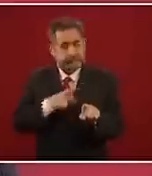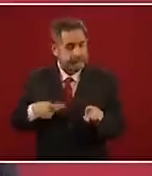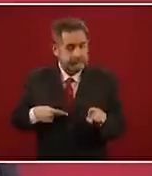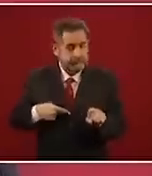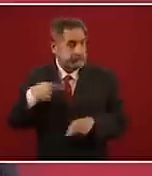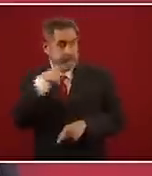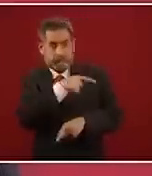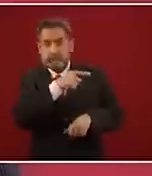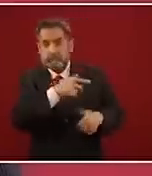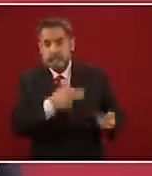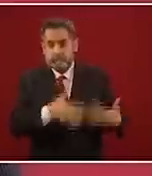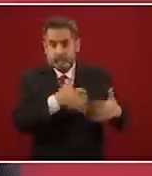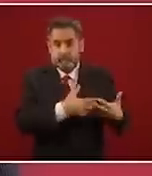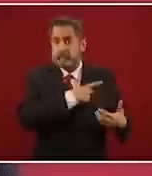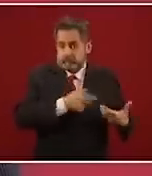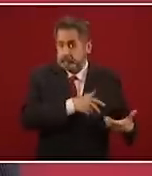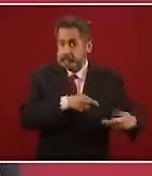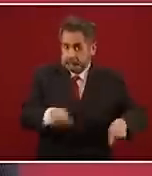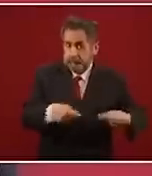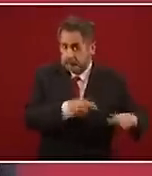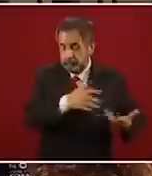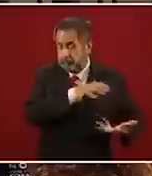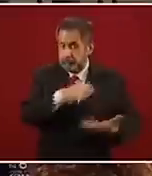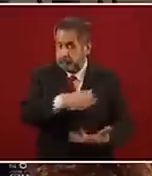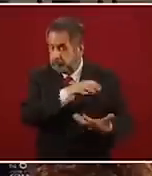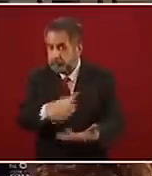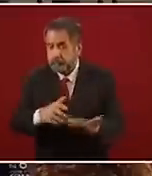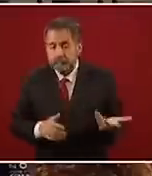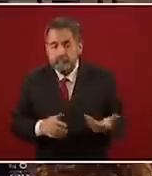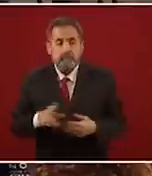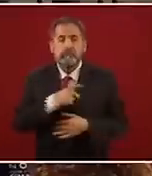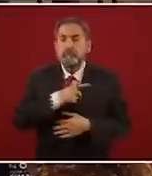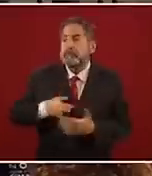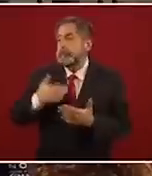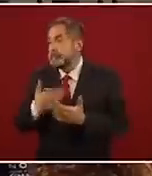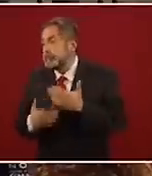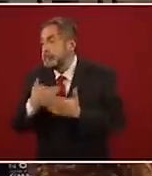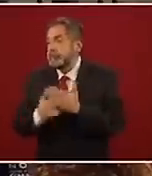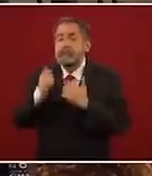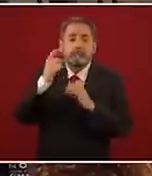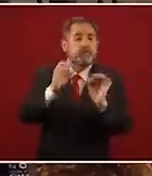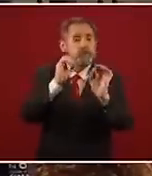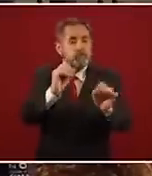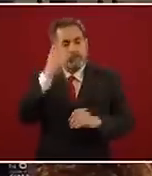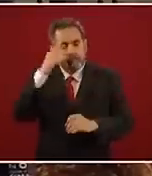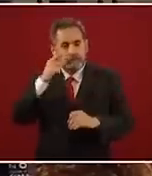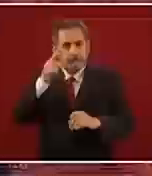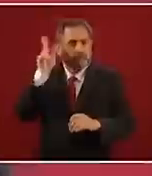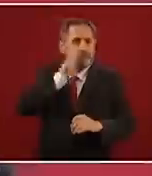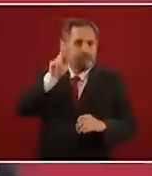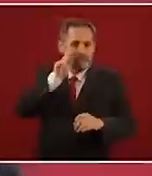de medicamentos esenciales, tampoco de reactivos para laboratorio, para el diagnóstico